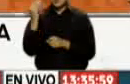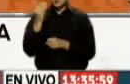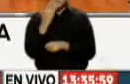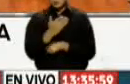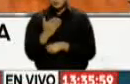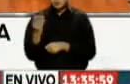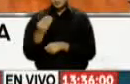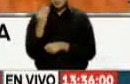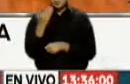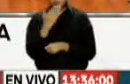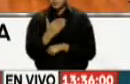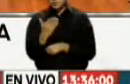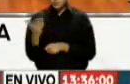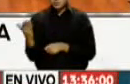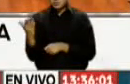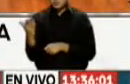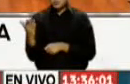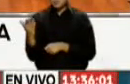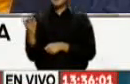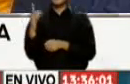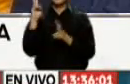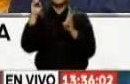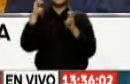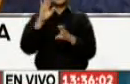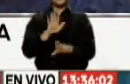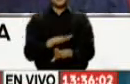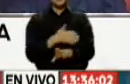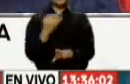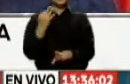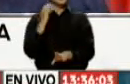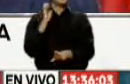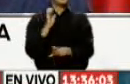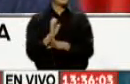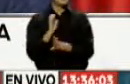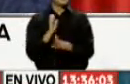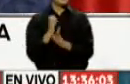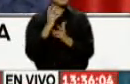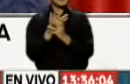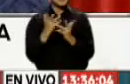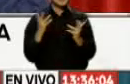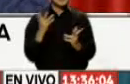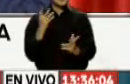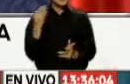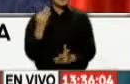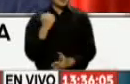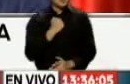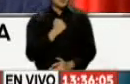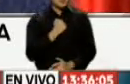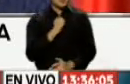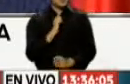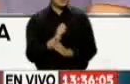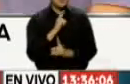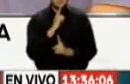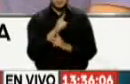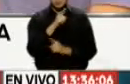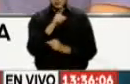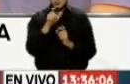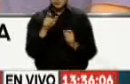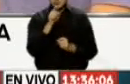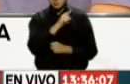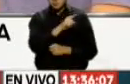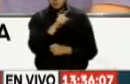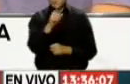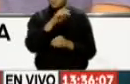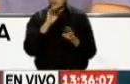juventud sobre la música nuestra, las raíces nuestras, que quieran, que